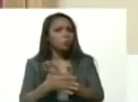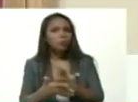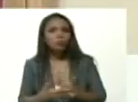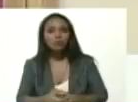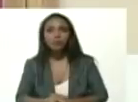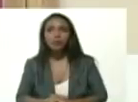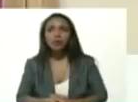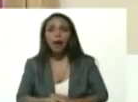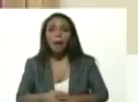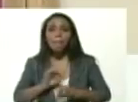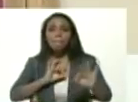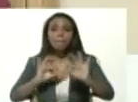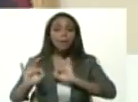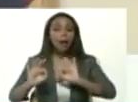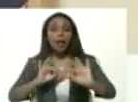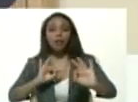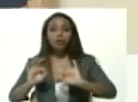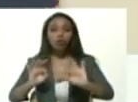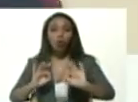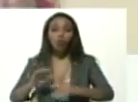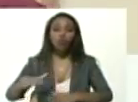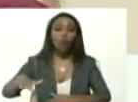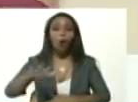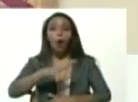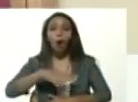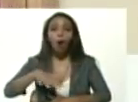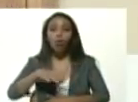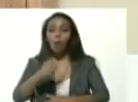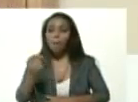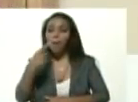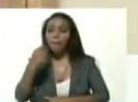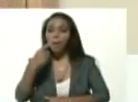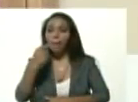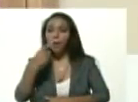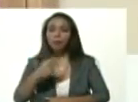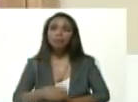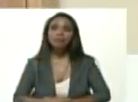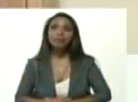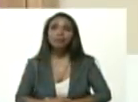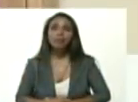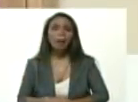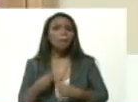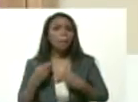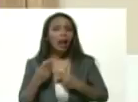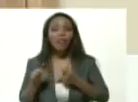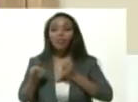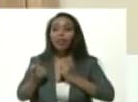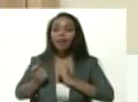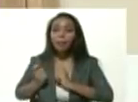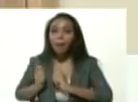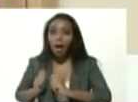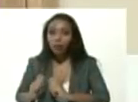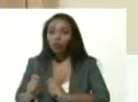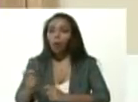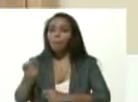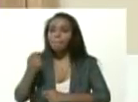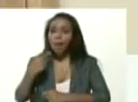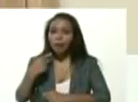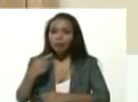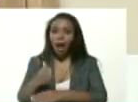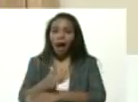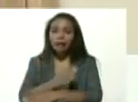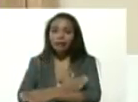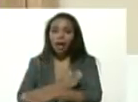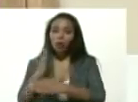estar preparado con todos los medicamentos para los tratamientos preventivos